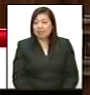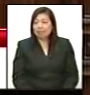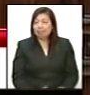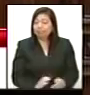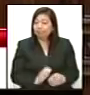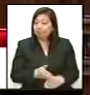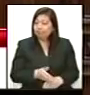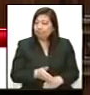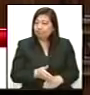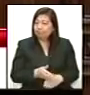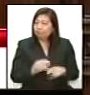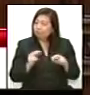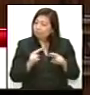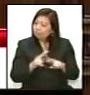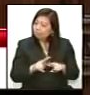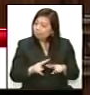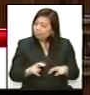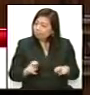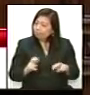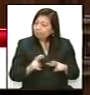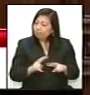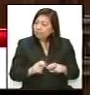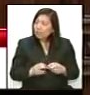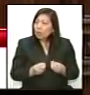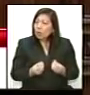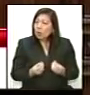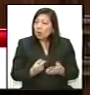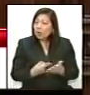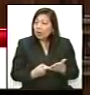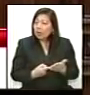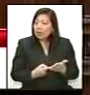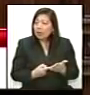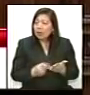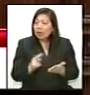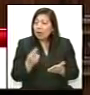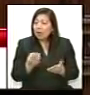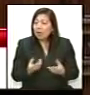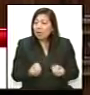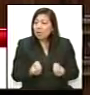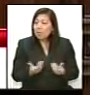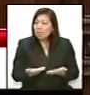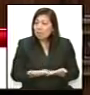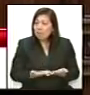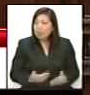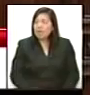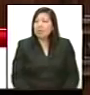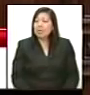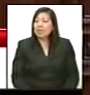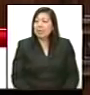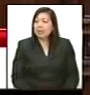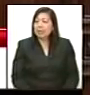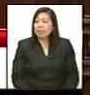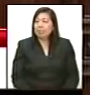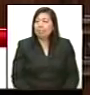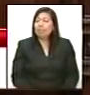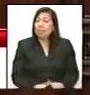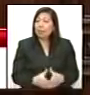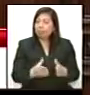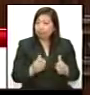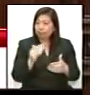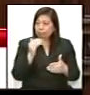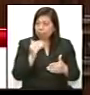entrar a analizar cómo la mega corrupción, la corrupción en gran